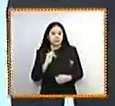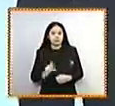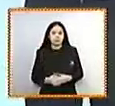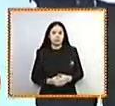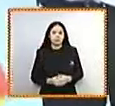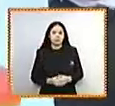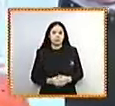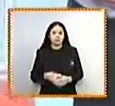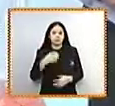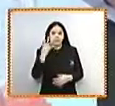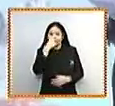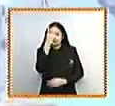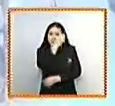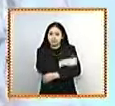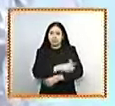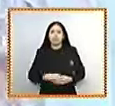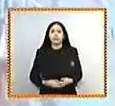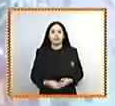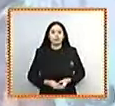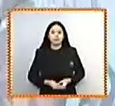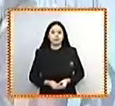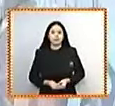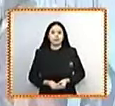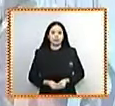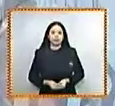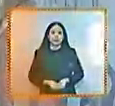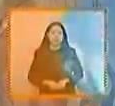suerte. ¡Feliz día!